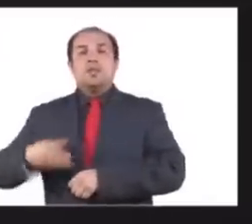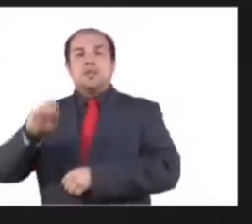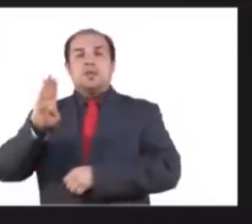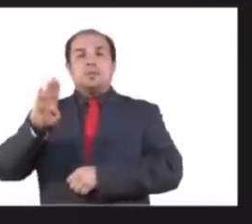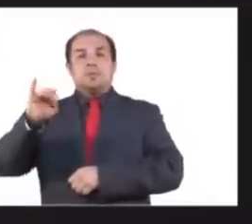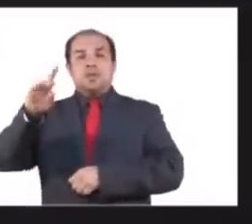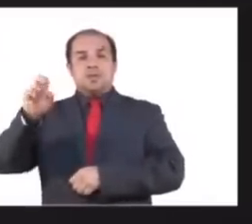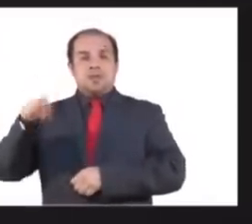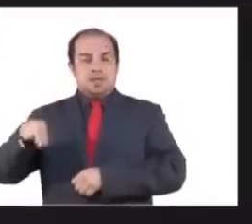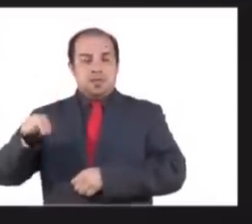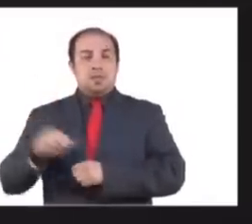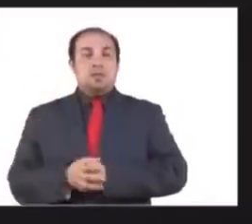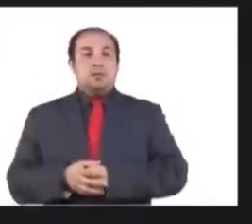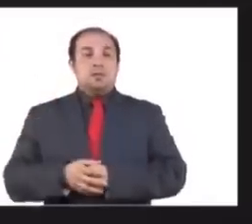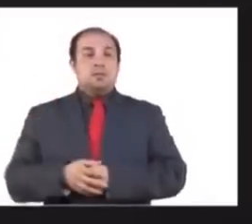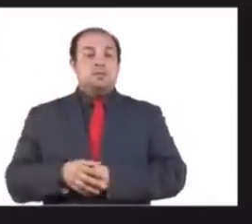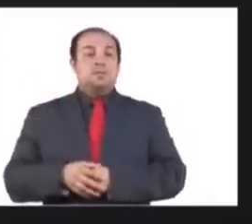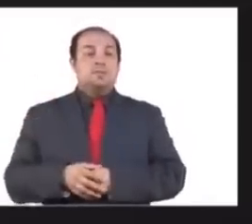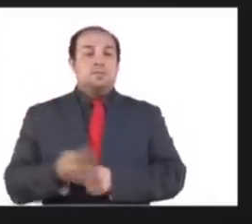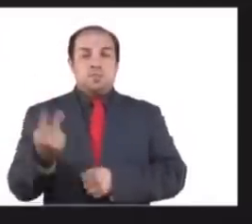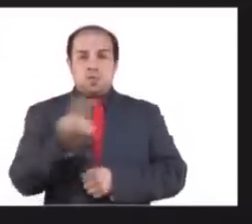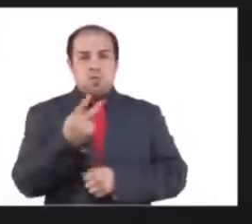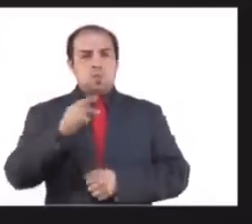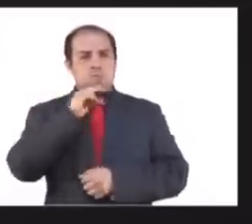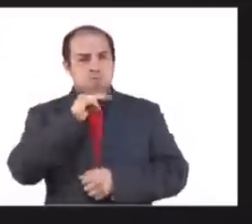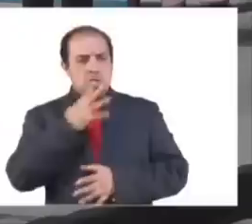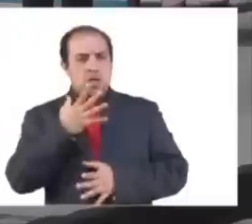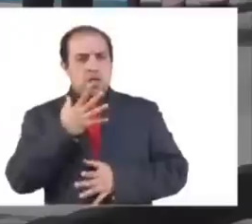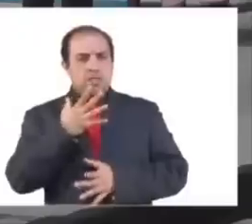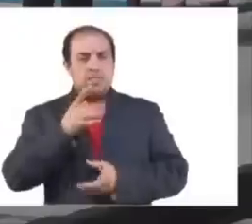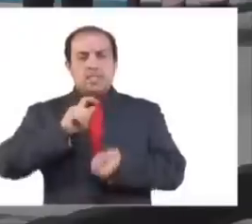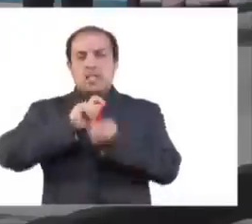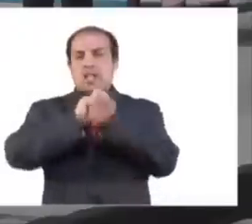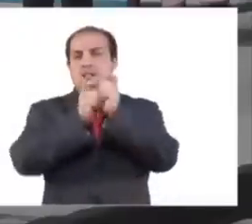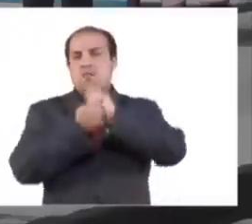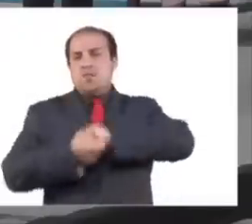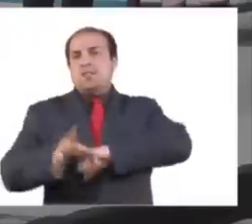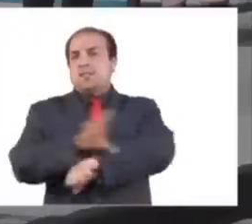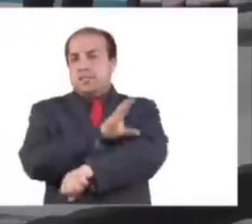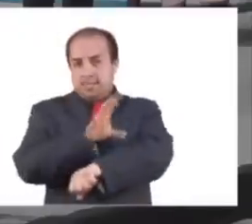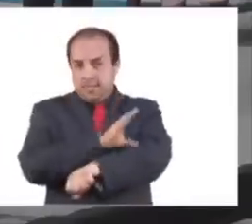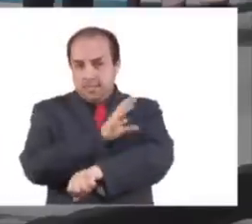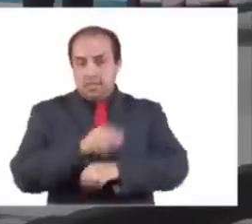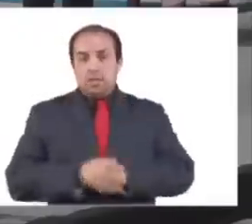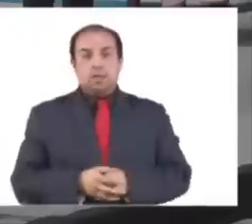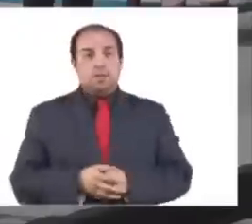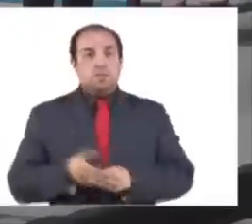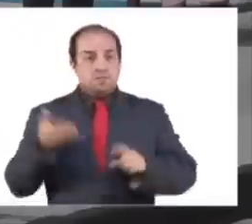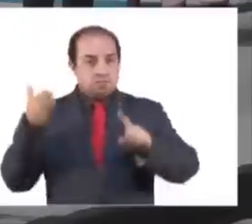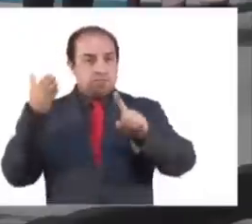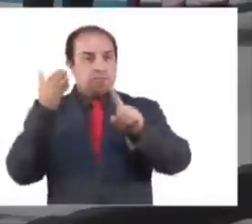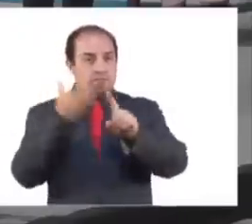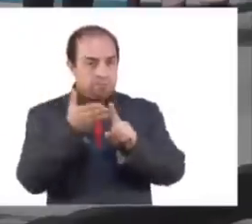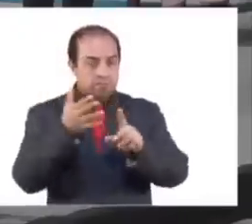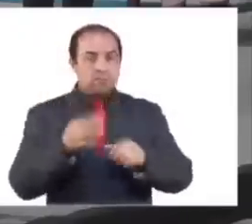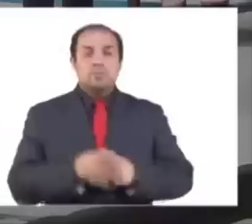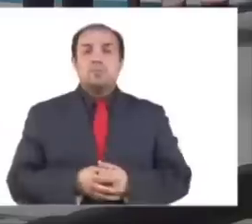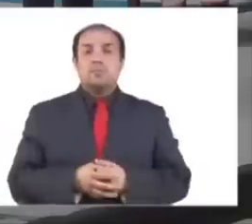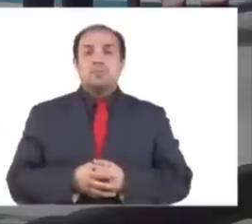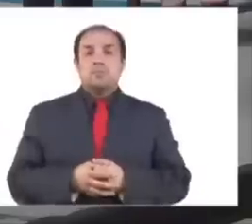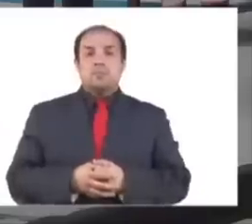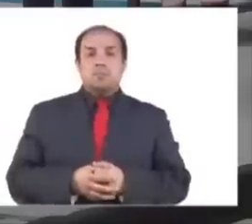de transitar hacia la transición energética o caminar hacia la transición